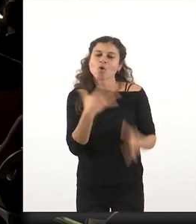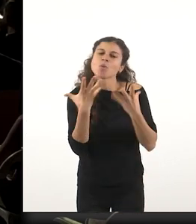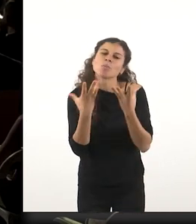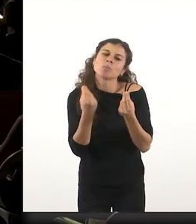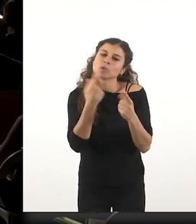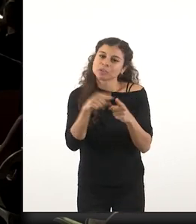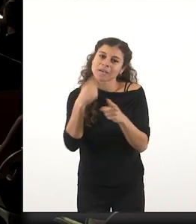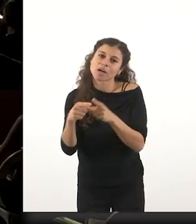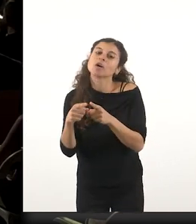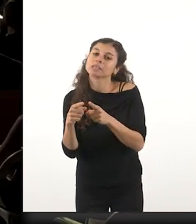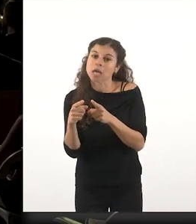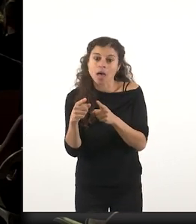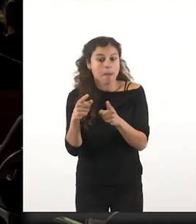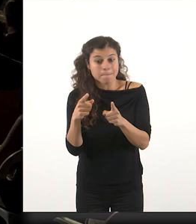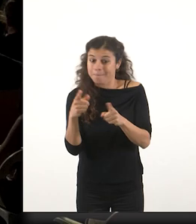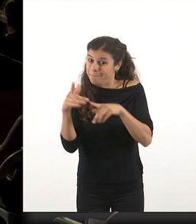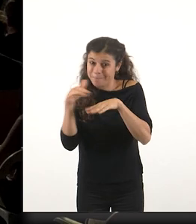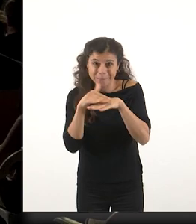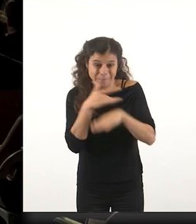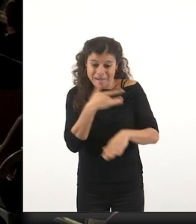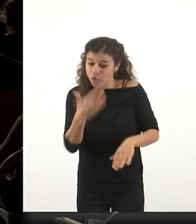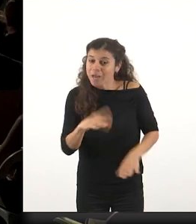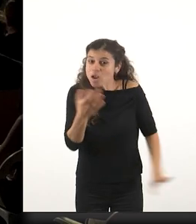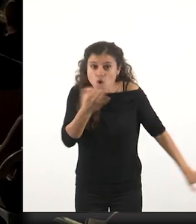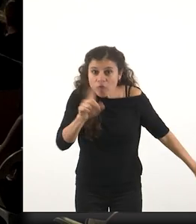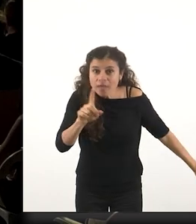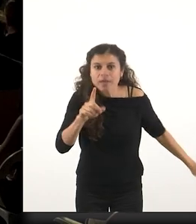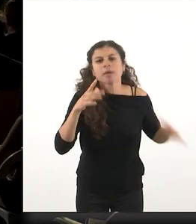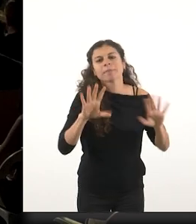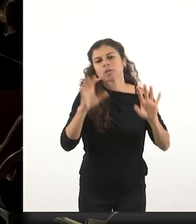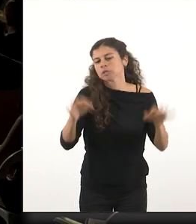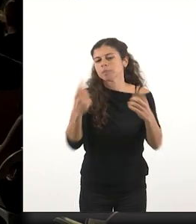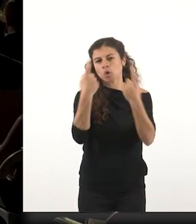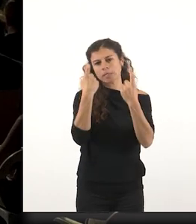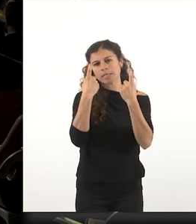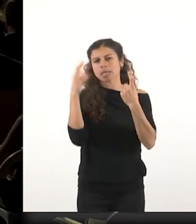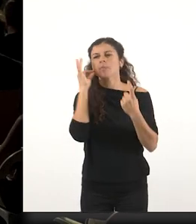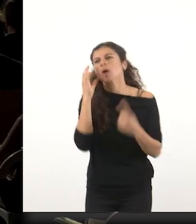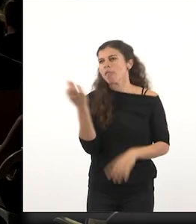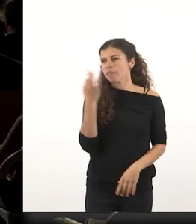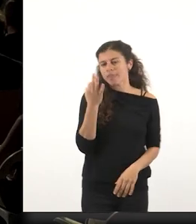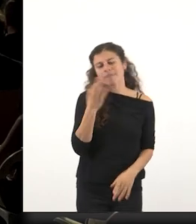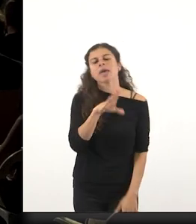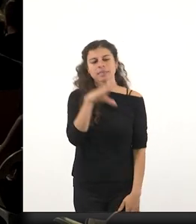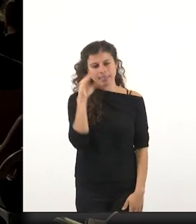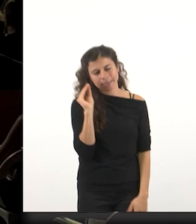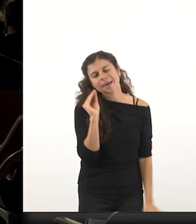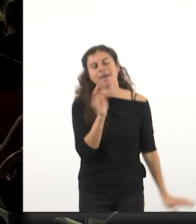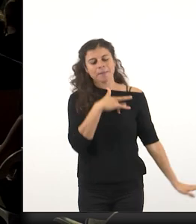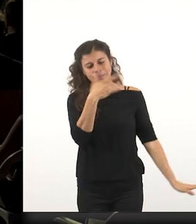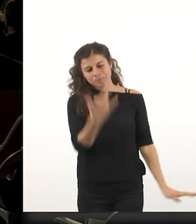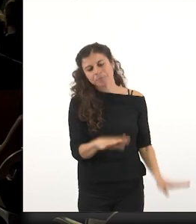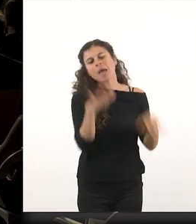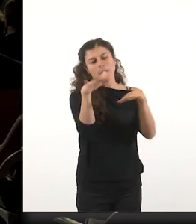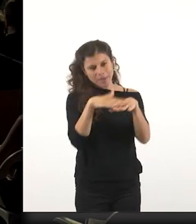Pero como todo el día te dicen en los modelos de amor que hay que entender, perdonar, comprender y la parte más femenina y vulnerable es aprender a esperar a que el